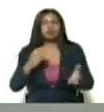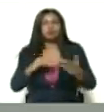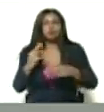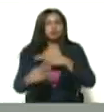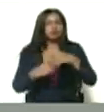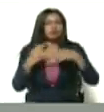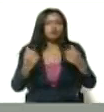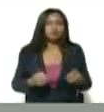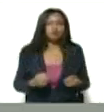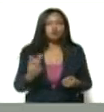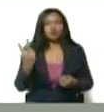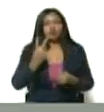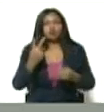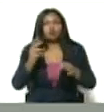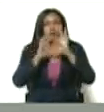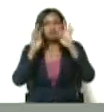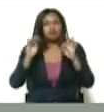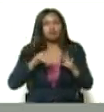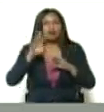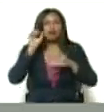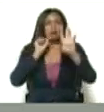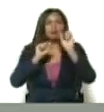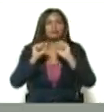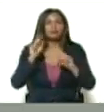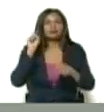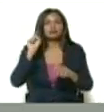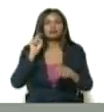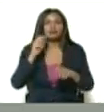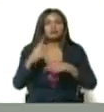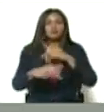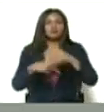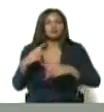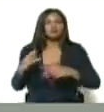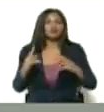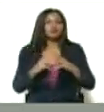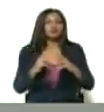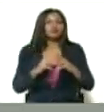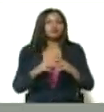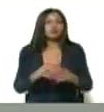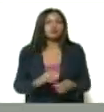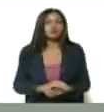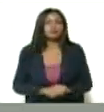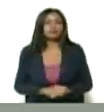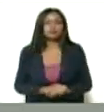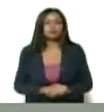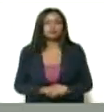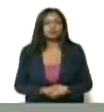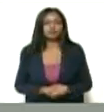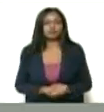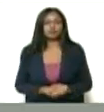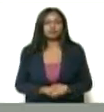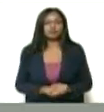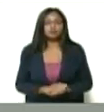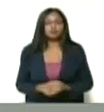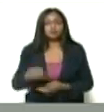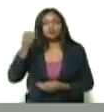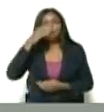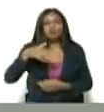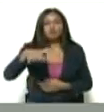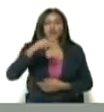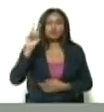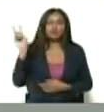revolución, dos formas de aprendizaje, de enseñanza y de producción de conocimiento, y creo que el pueblo venezolano